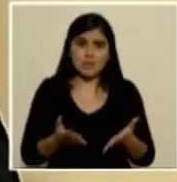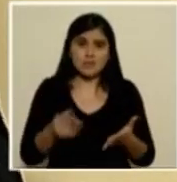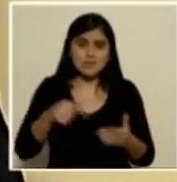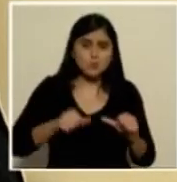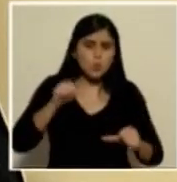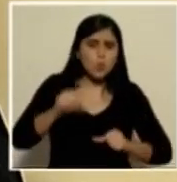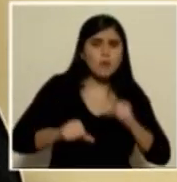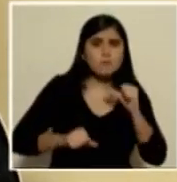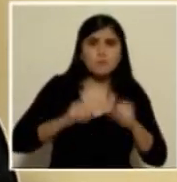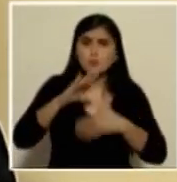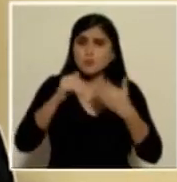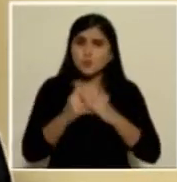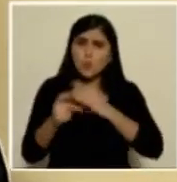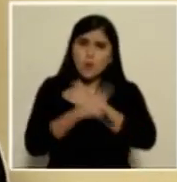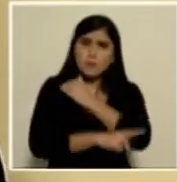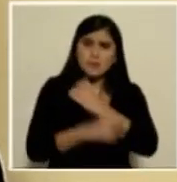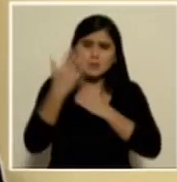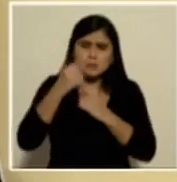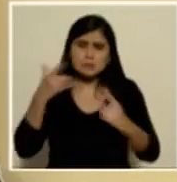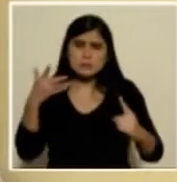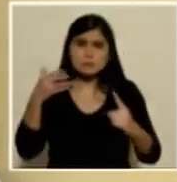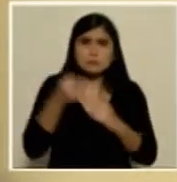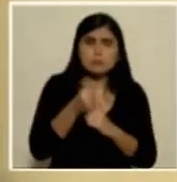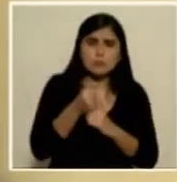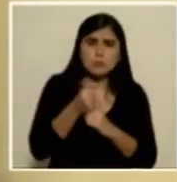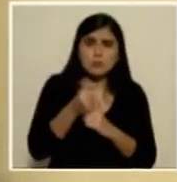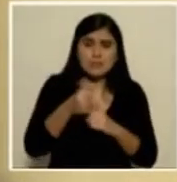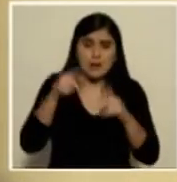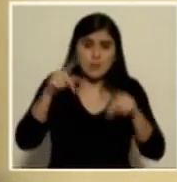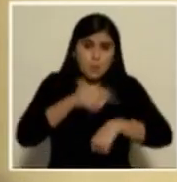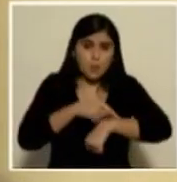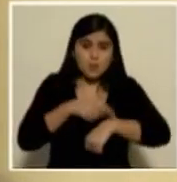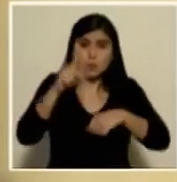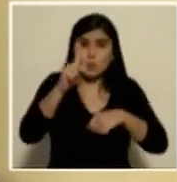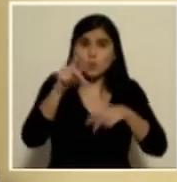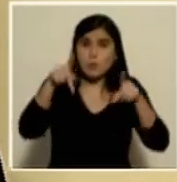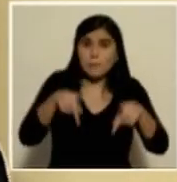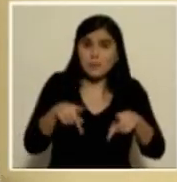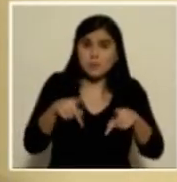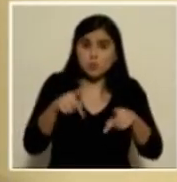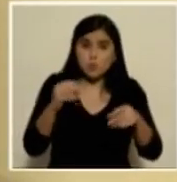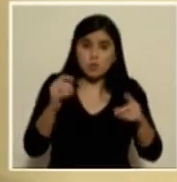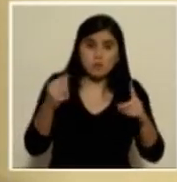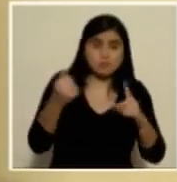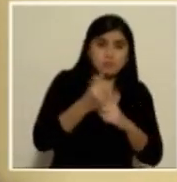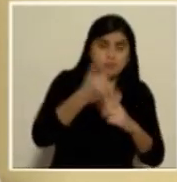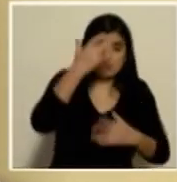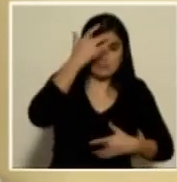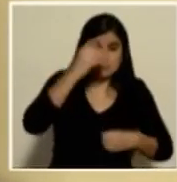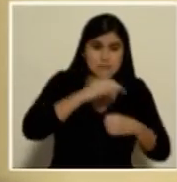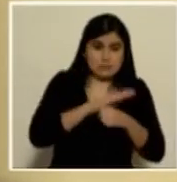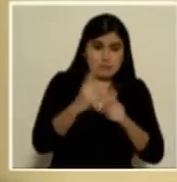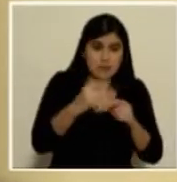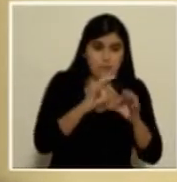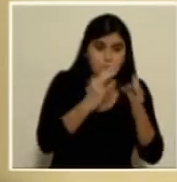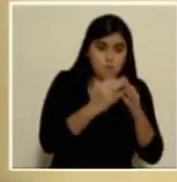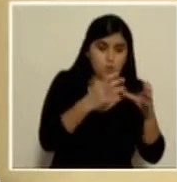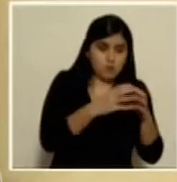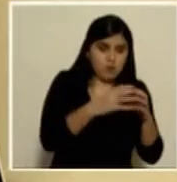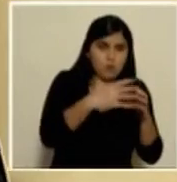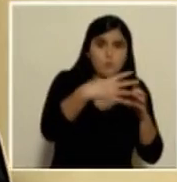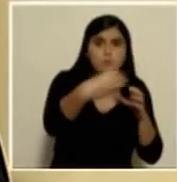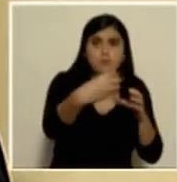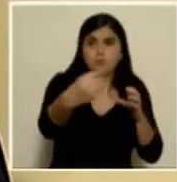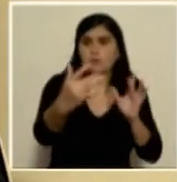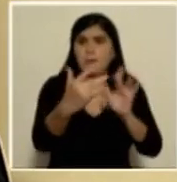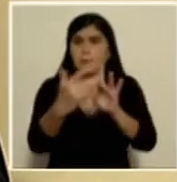país, porque el impacto directo del virus en una persona, en una familia, y no es en una, es que eso, si se sale de control, es un montón de familias, es un montón de